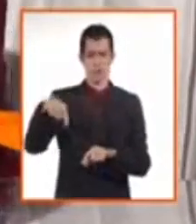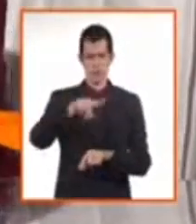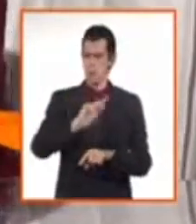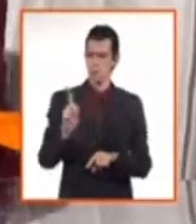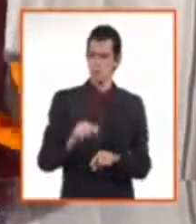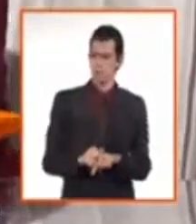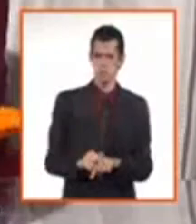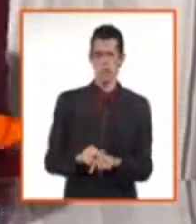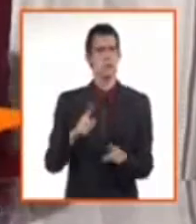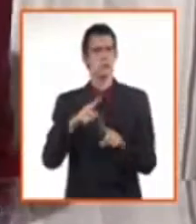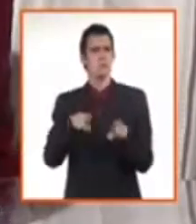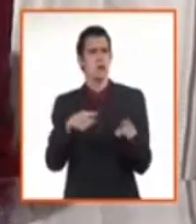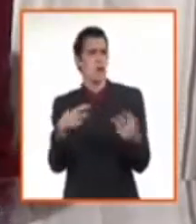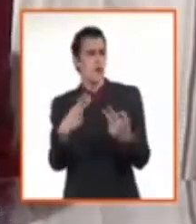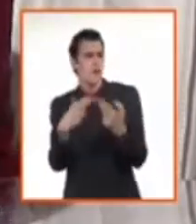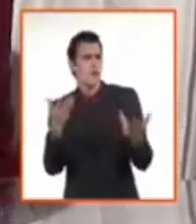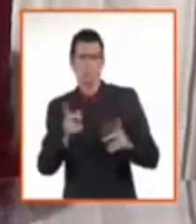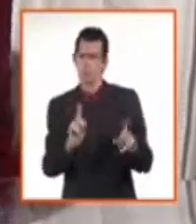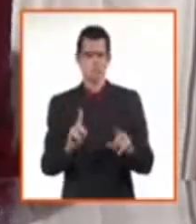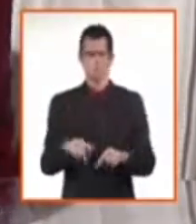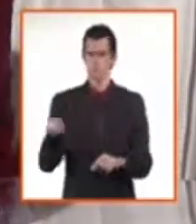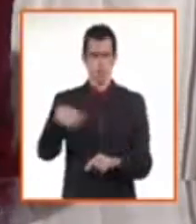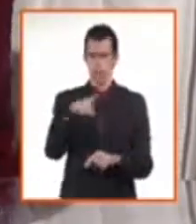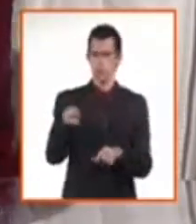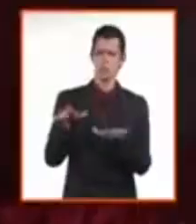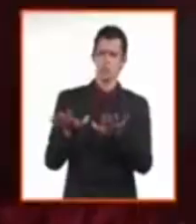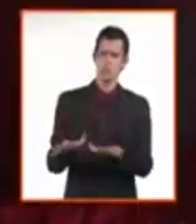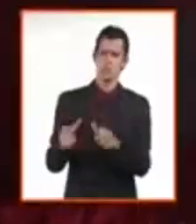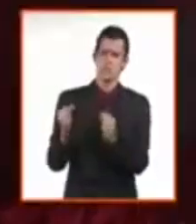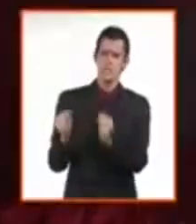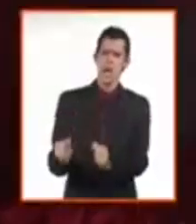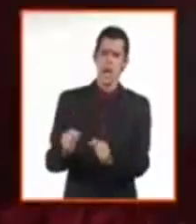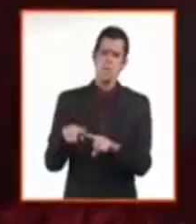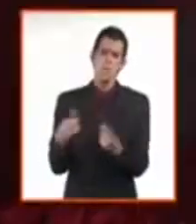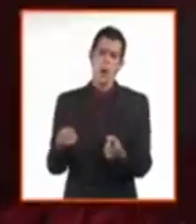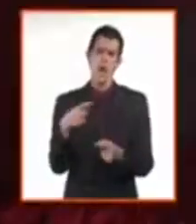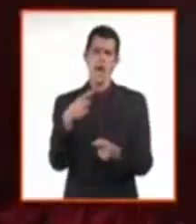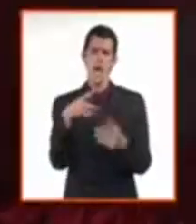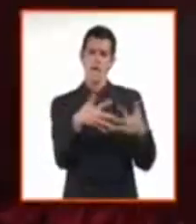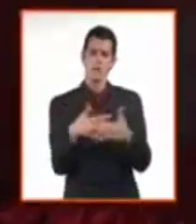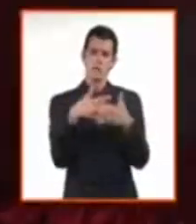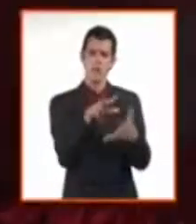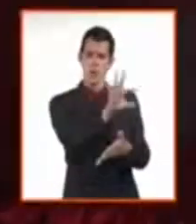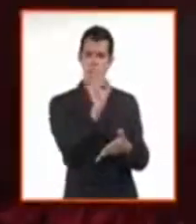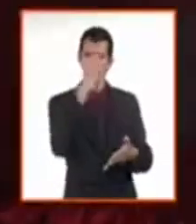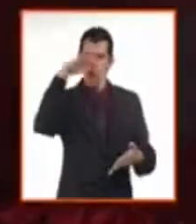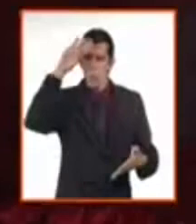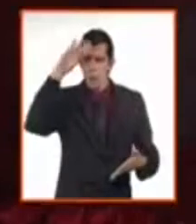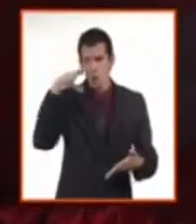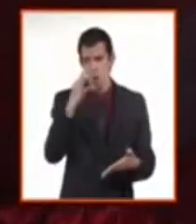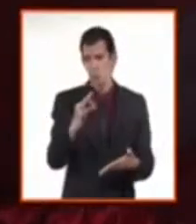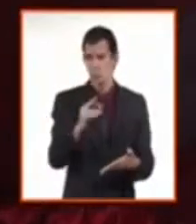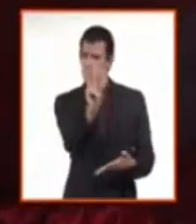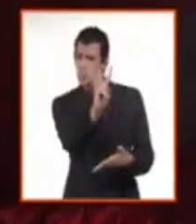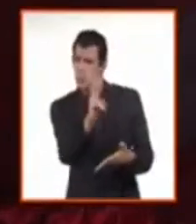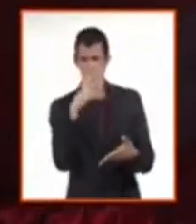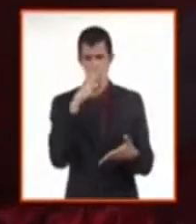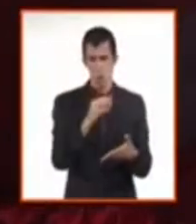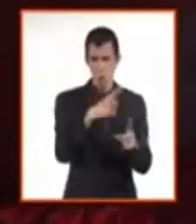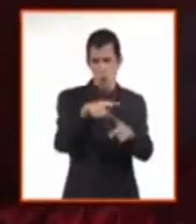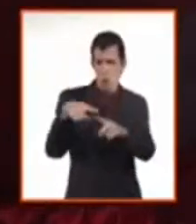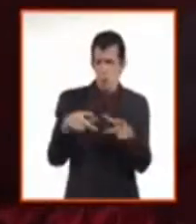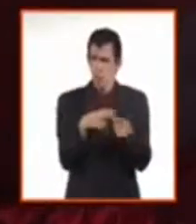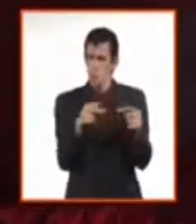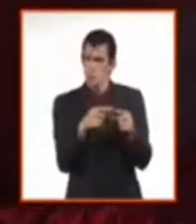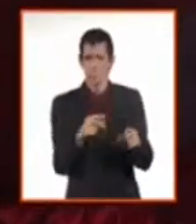nuestro hay elementos para cáritas tu apuntaba que me parece que están dentro de ese nuevo contexto que se está dando